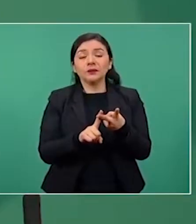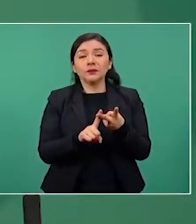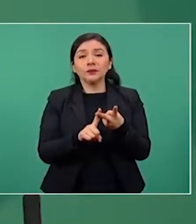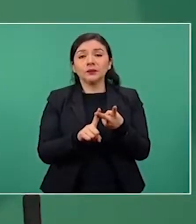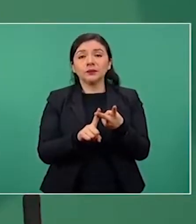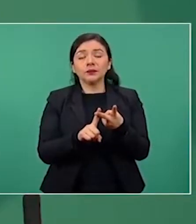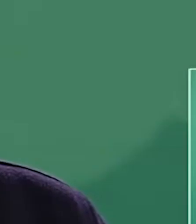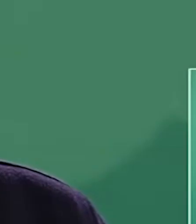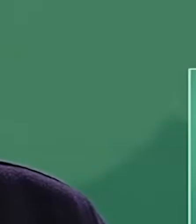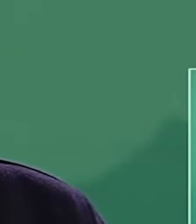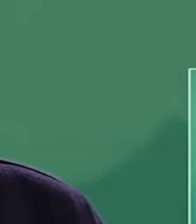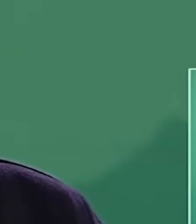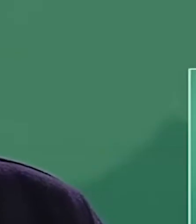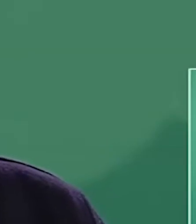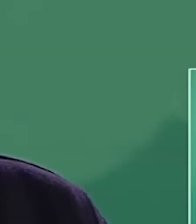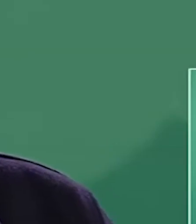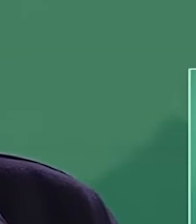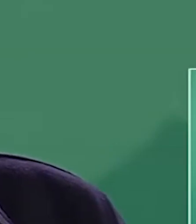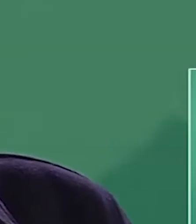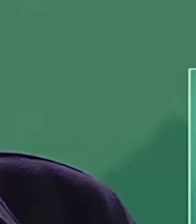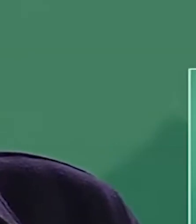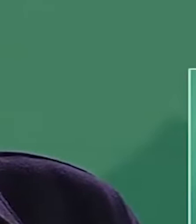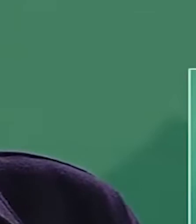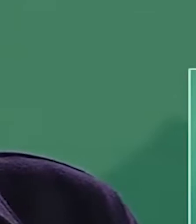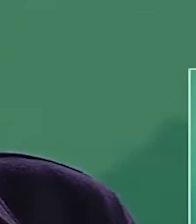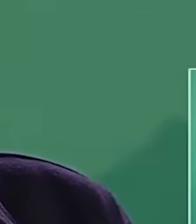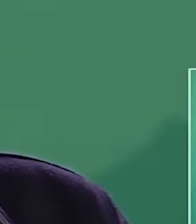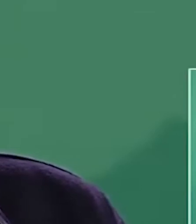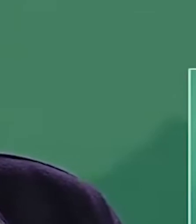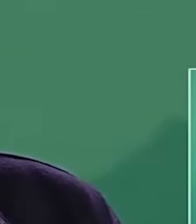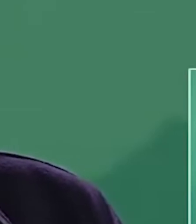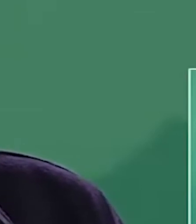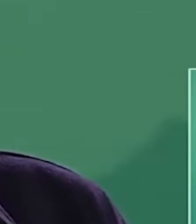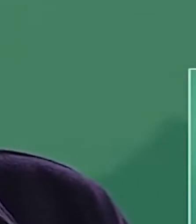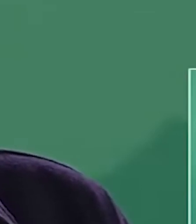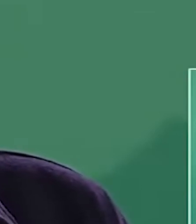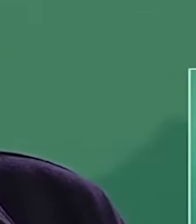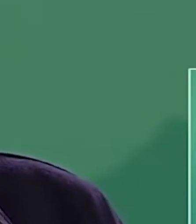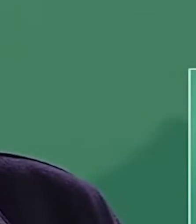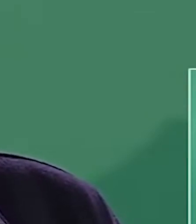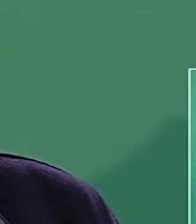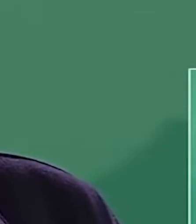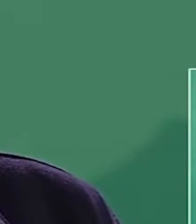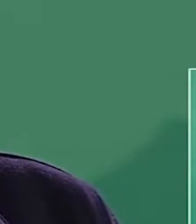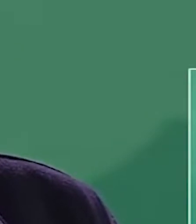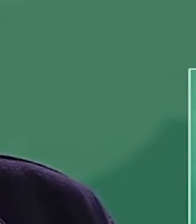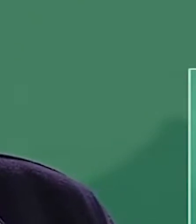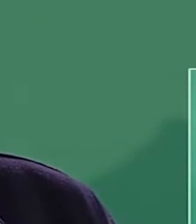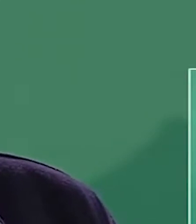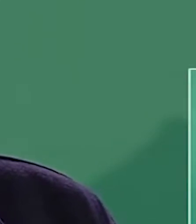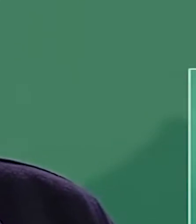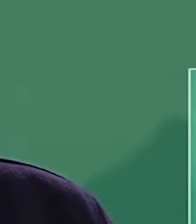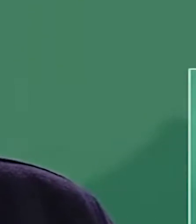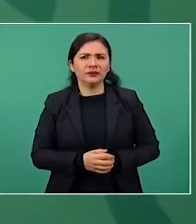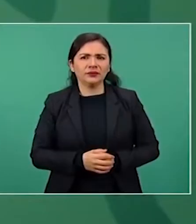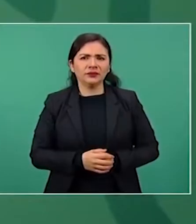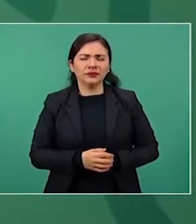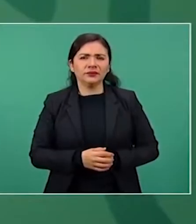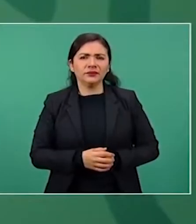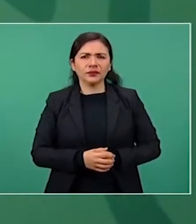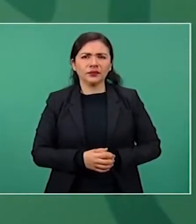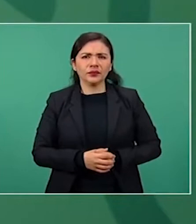tiene que hacer un ajuste a su presupuesto liberar fondos de su presupuesto